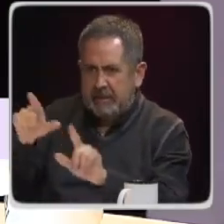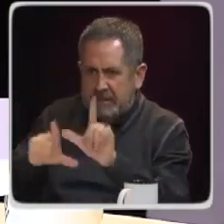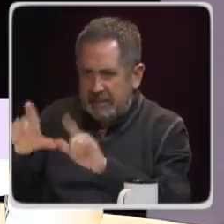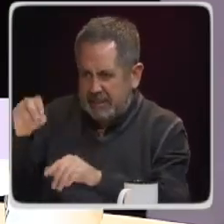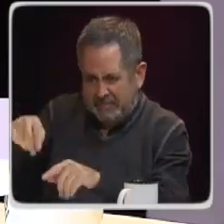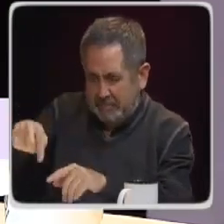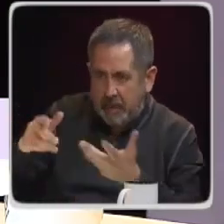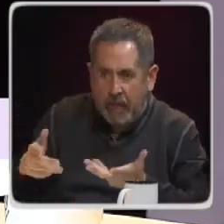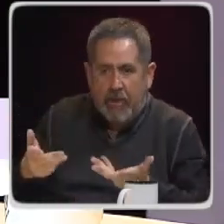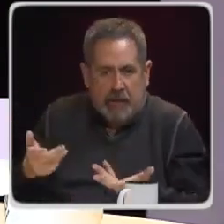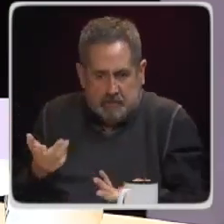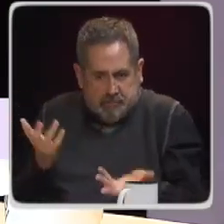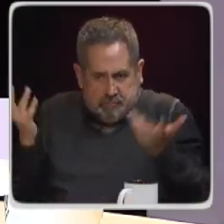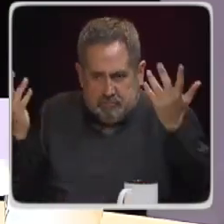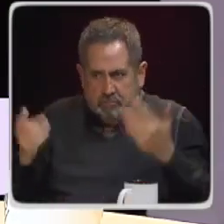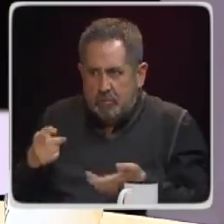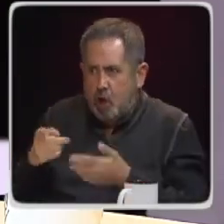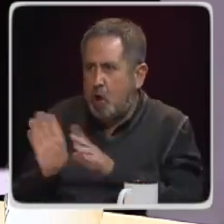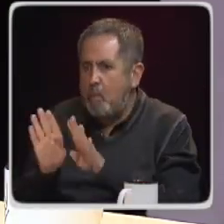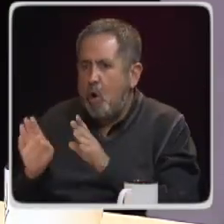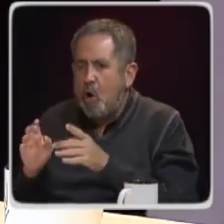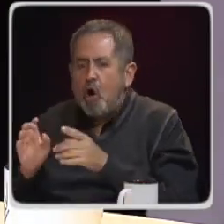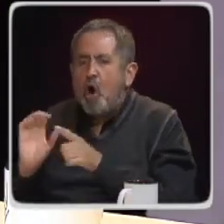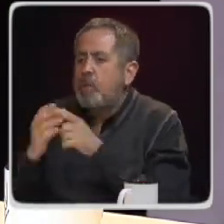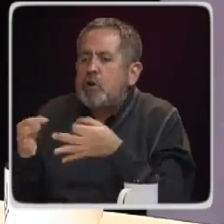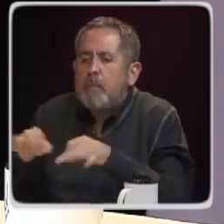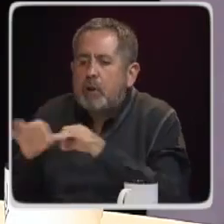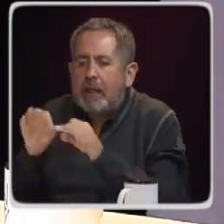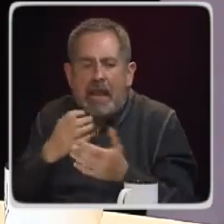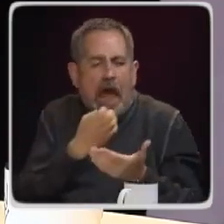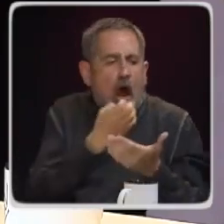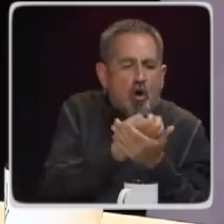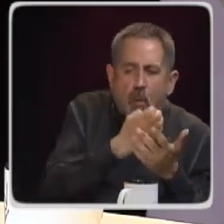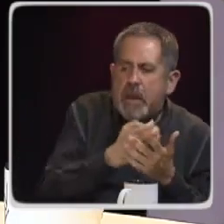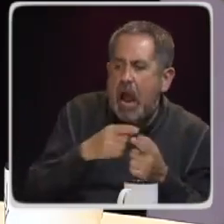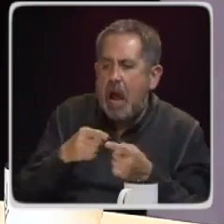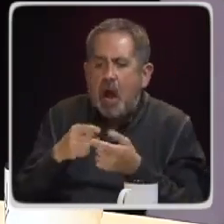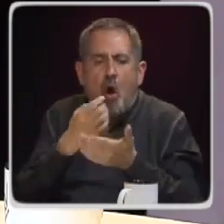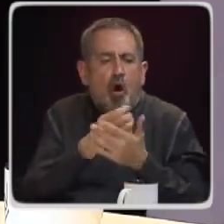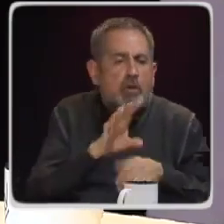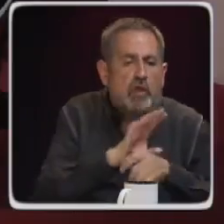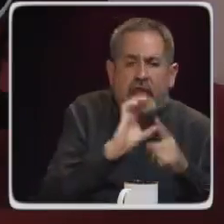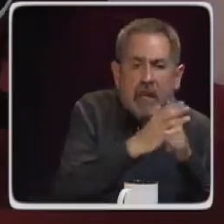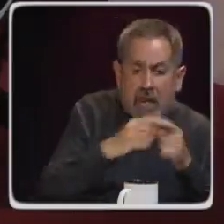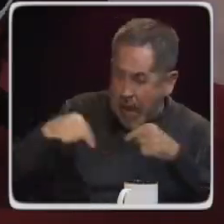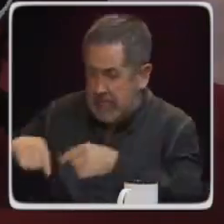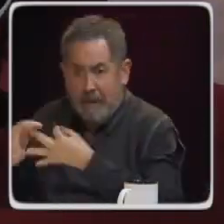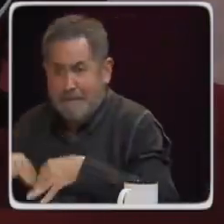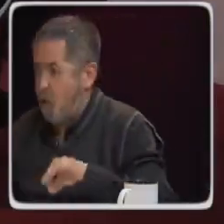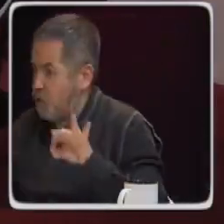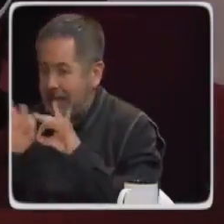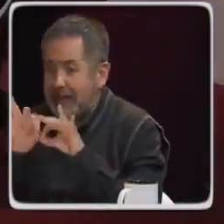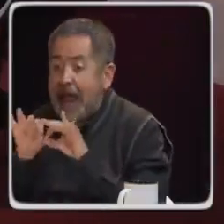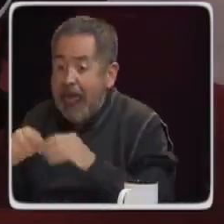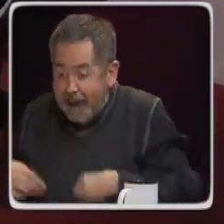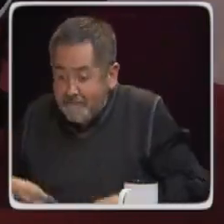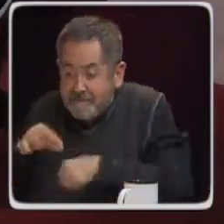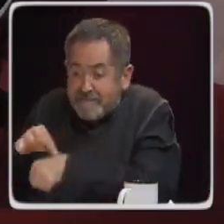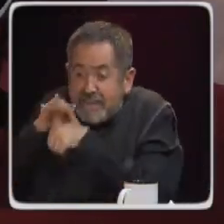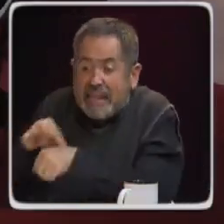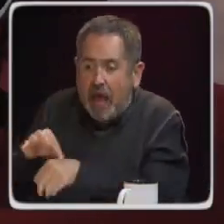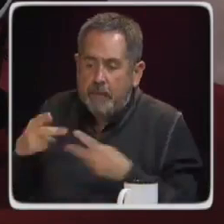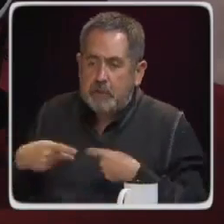algo bastante bueno. Para mí eso es accesibilidad, no solamente para las personas sordas, sino también para las